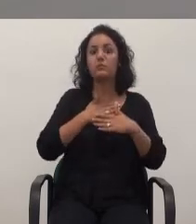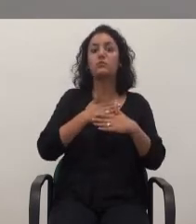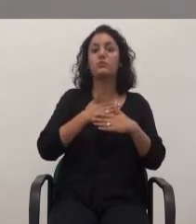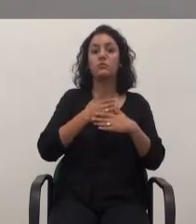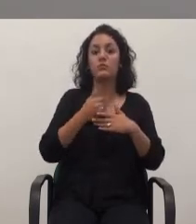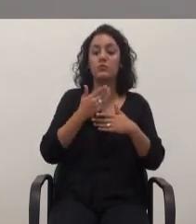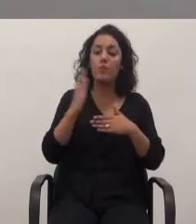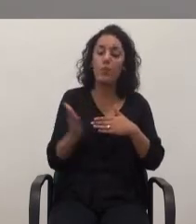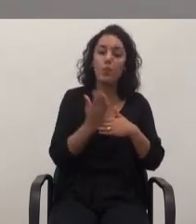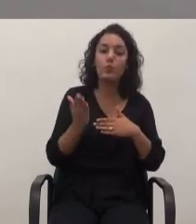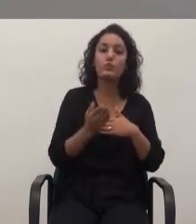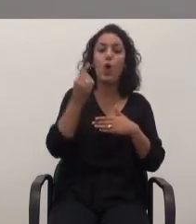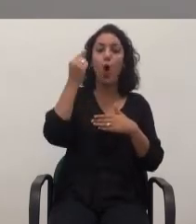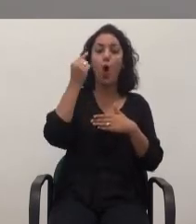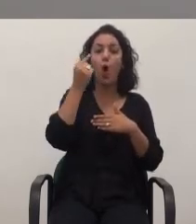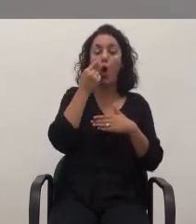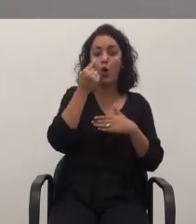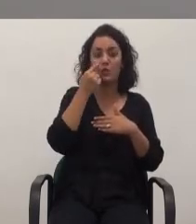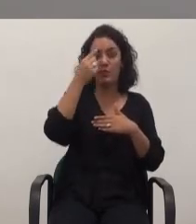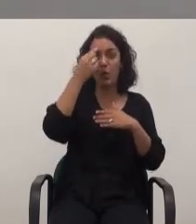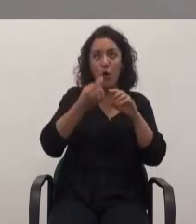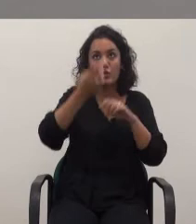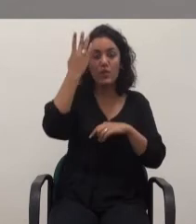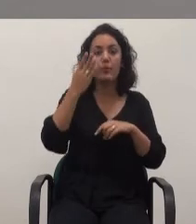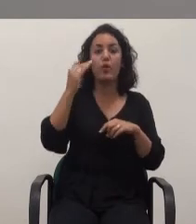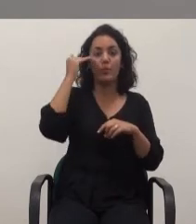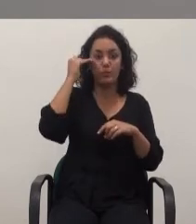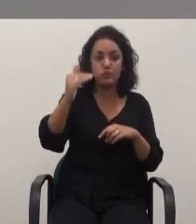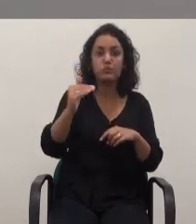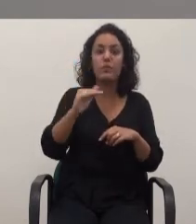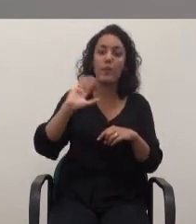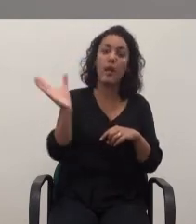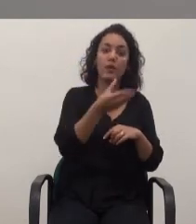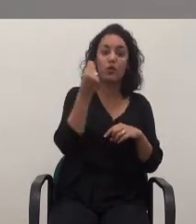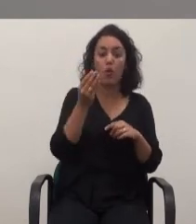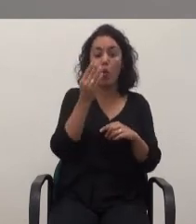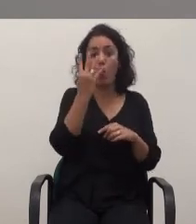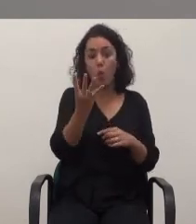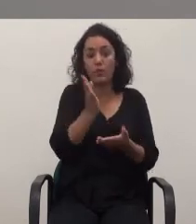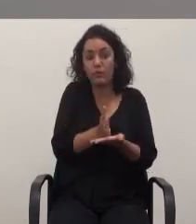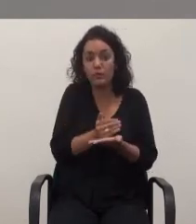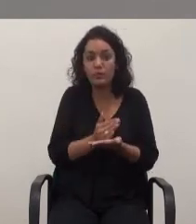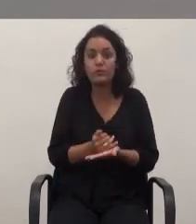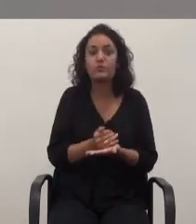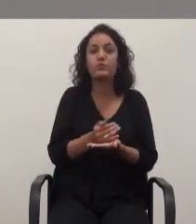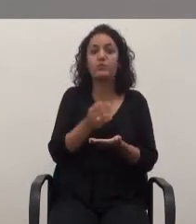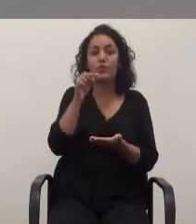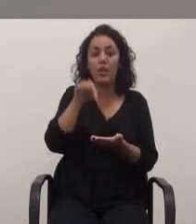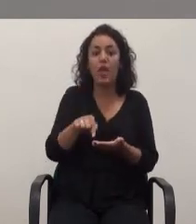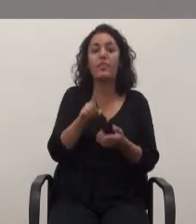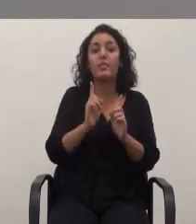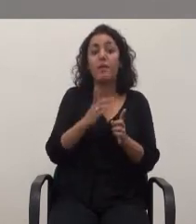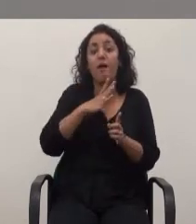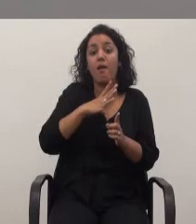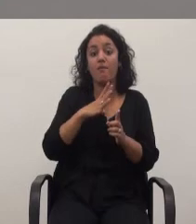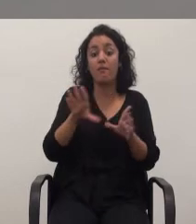en la actividad cotidiana de los docentes, consolidar a nivel nacional y de los 4 departamentos estructuras de cargo que contribuyan a la estabilidad y a la